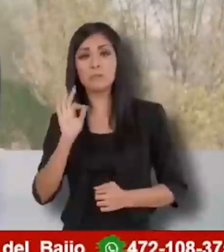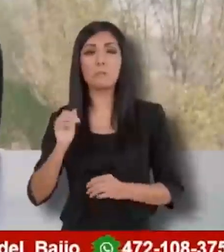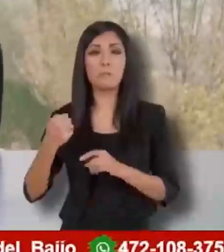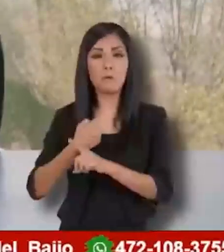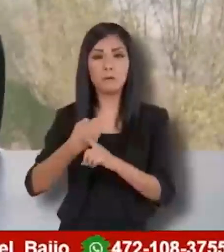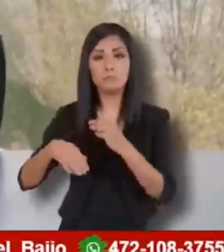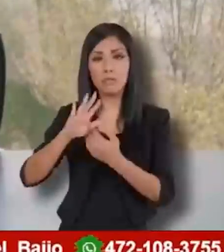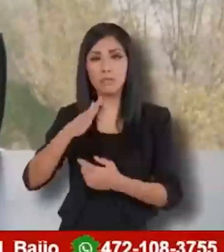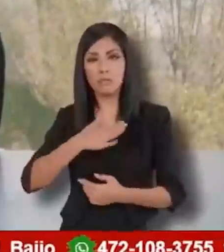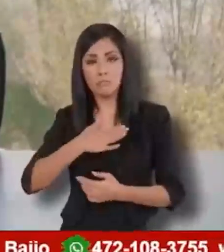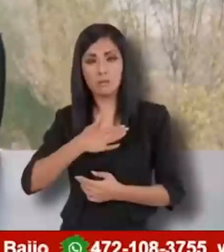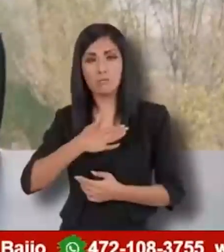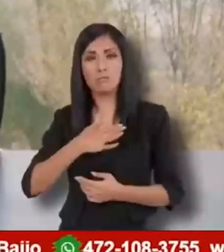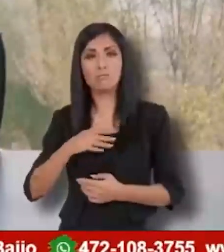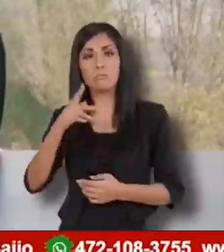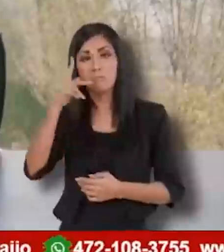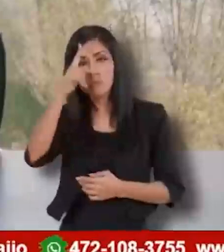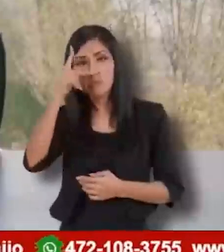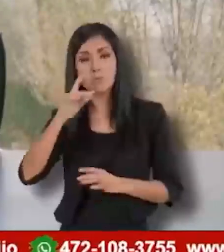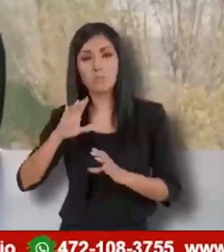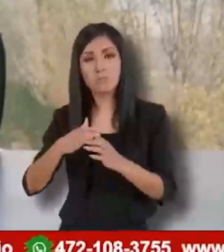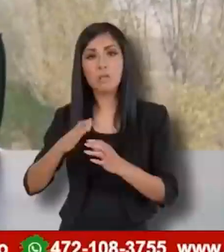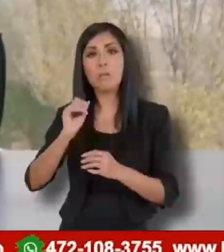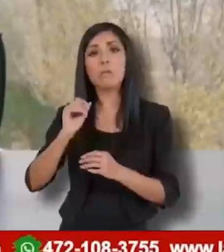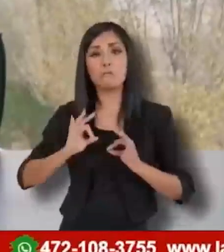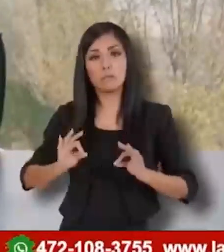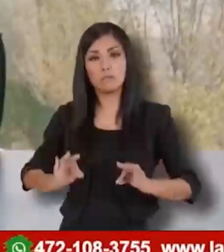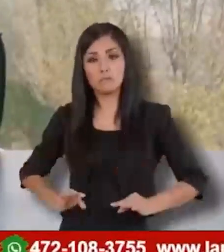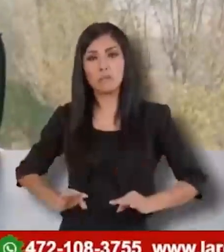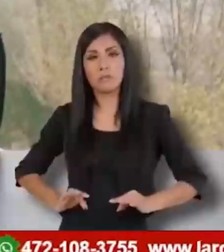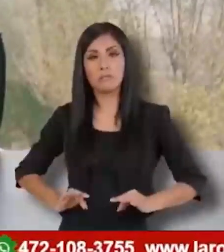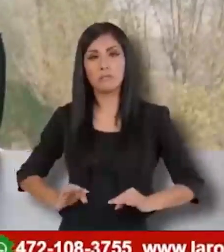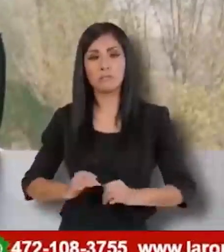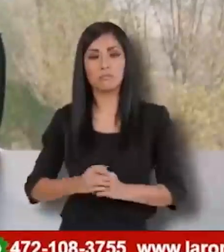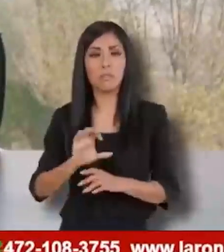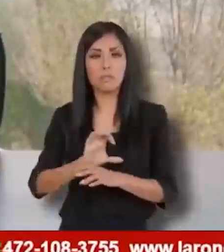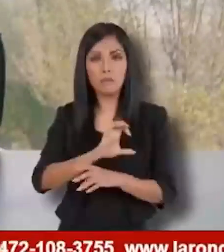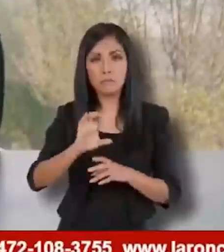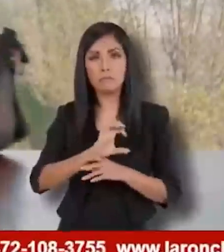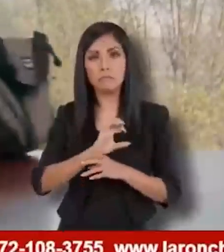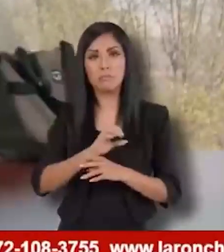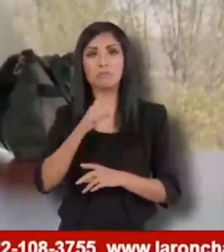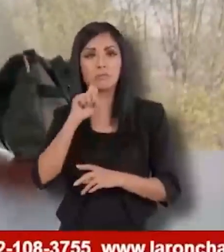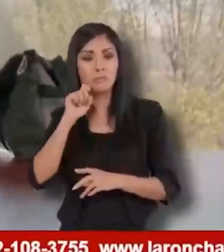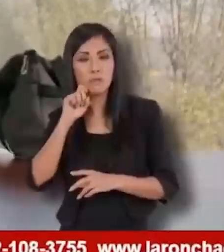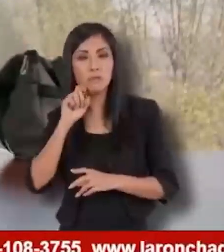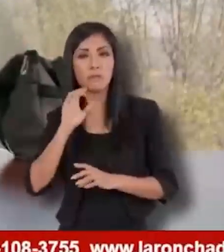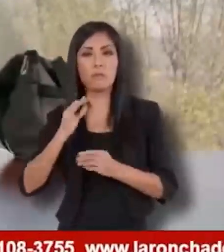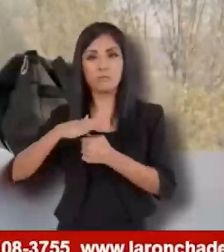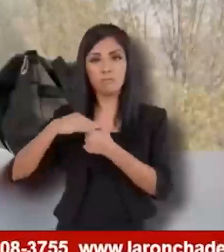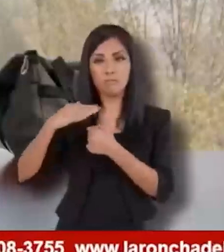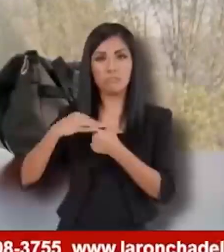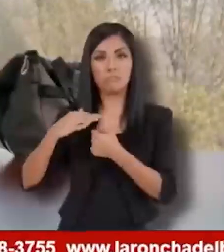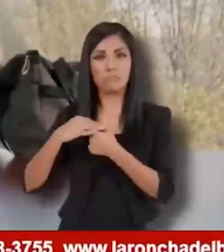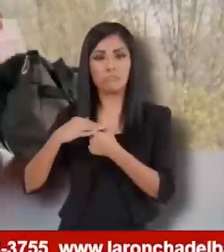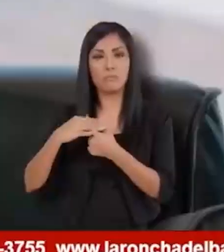comisiones así como la instalación interna de encargada de la de resolver el recurso de inconformidad la integración de las